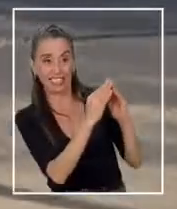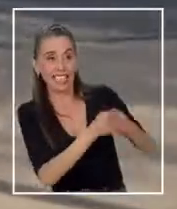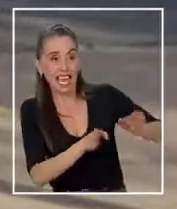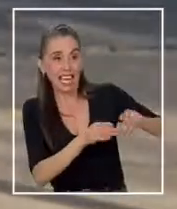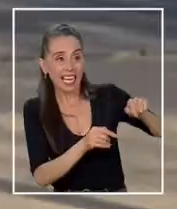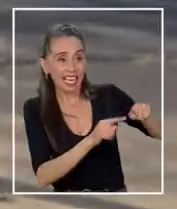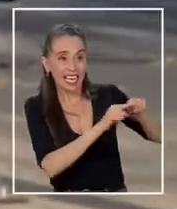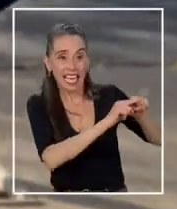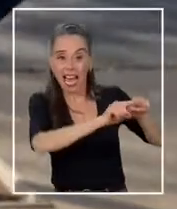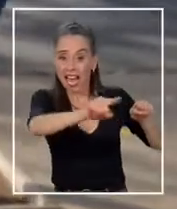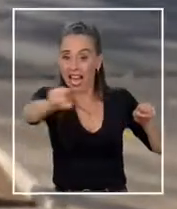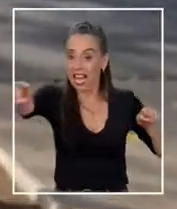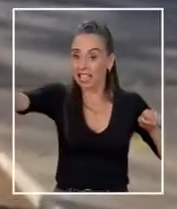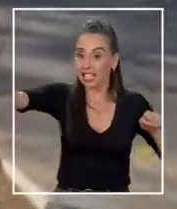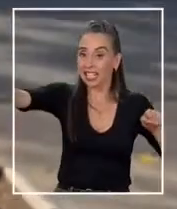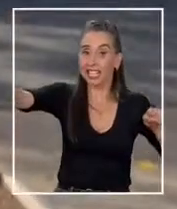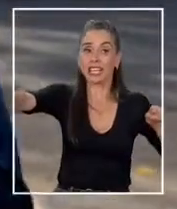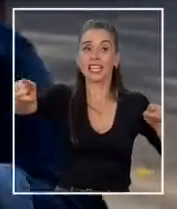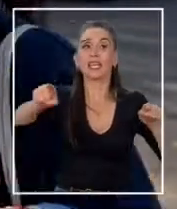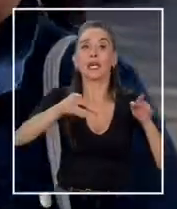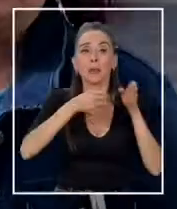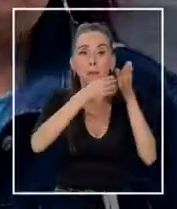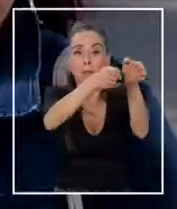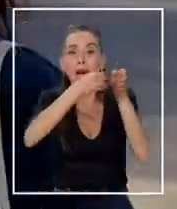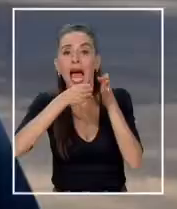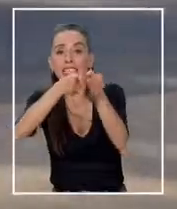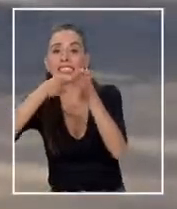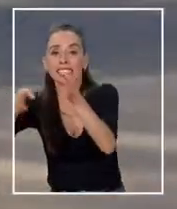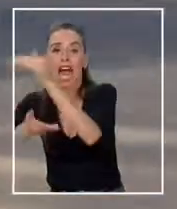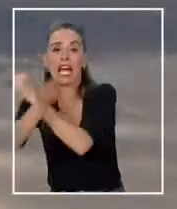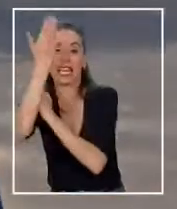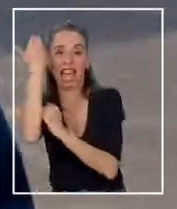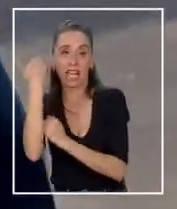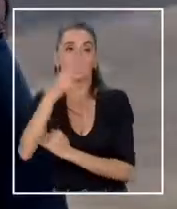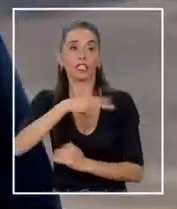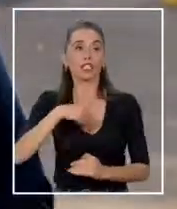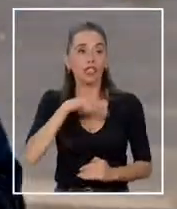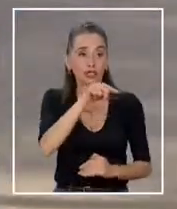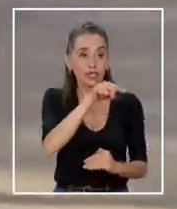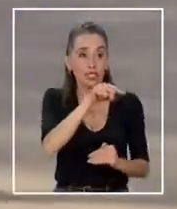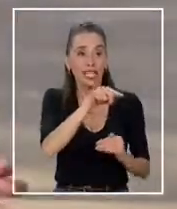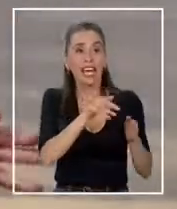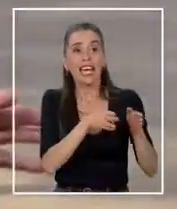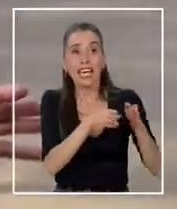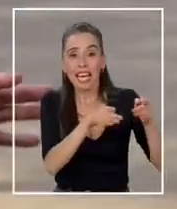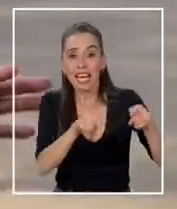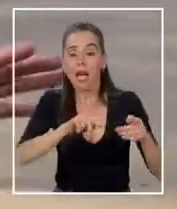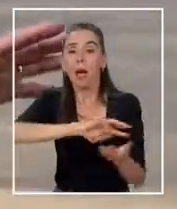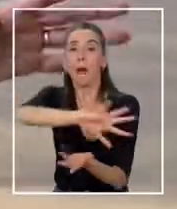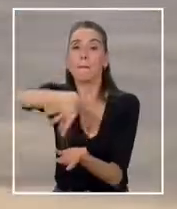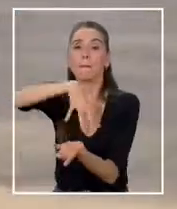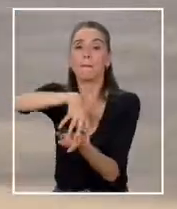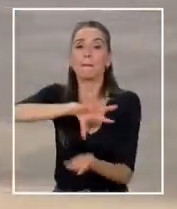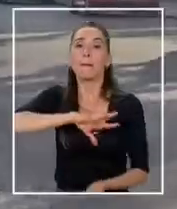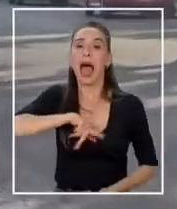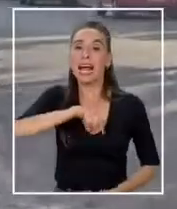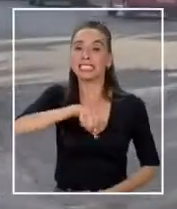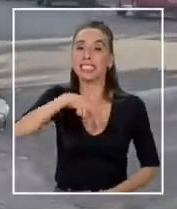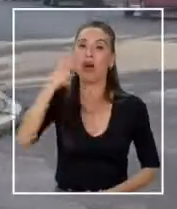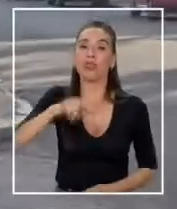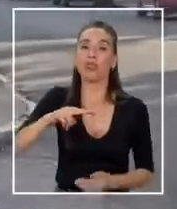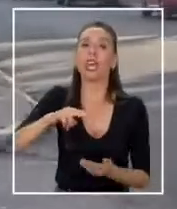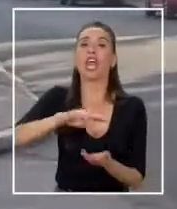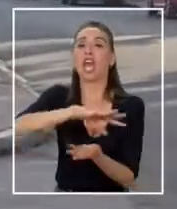calle desde aquí hacia allá eran puros pasajes. Entonces nosotros salíamos de ahí y esta plaza era de la comuna,